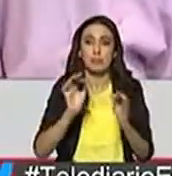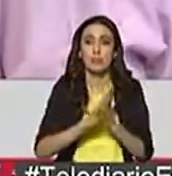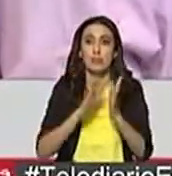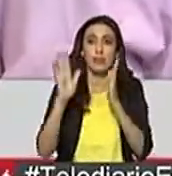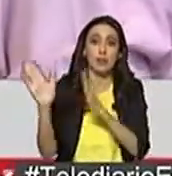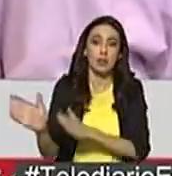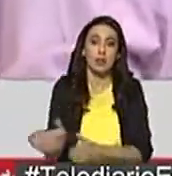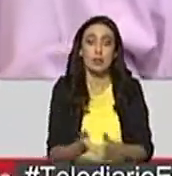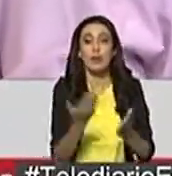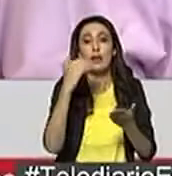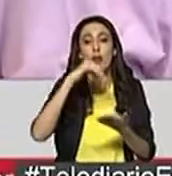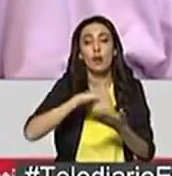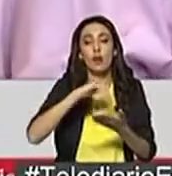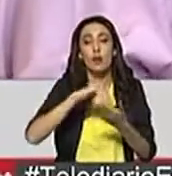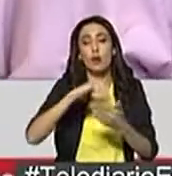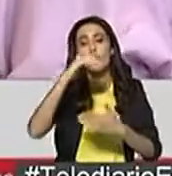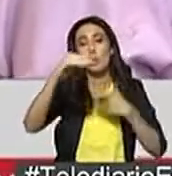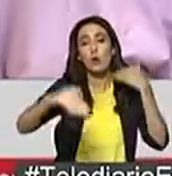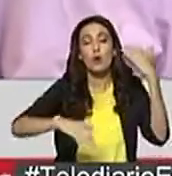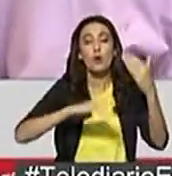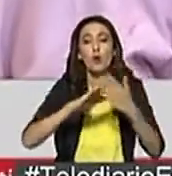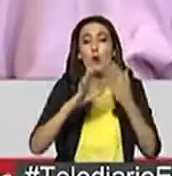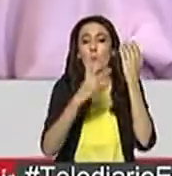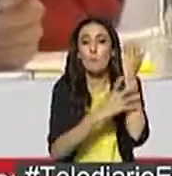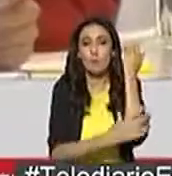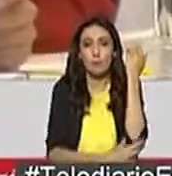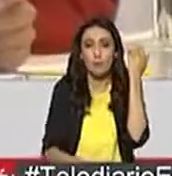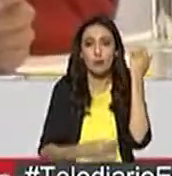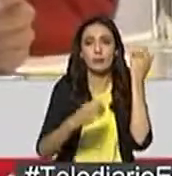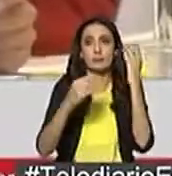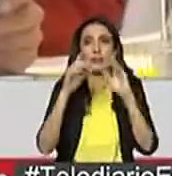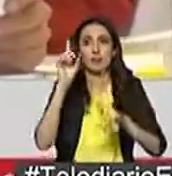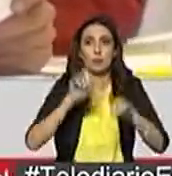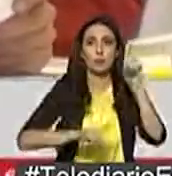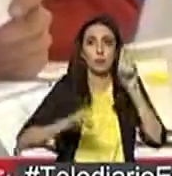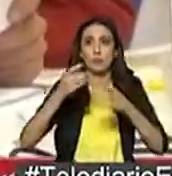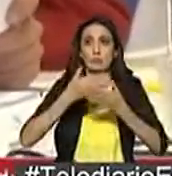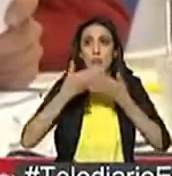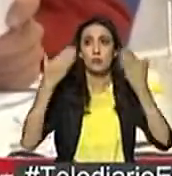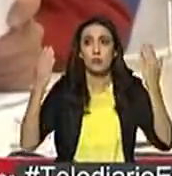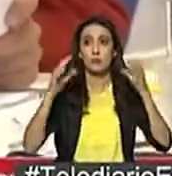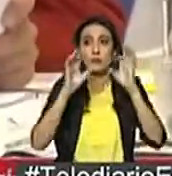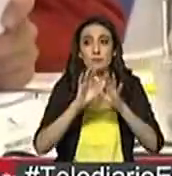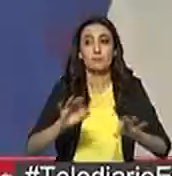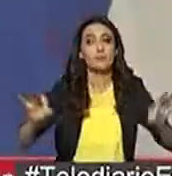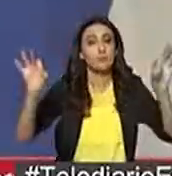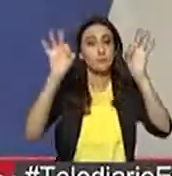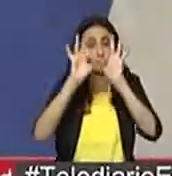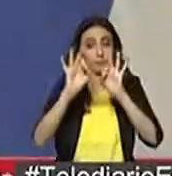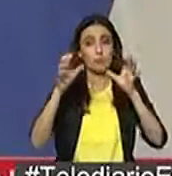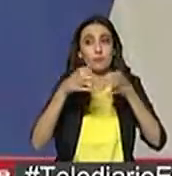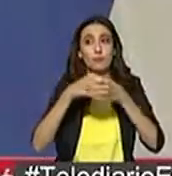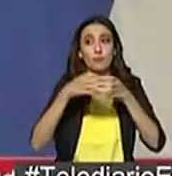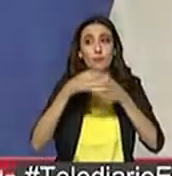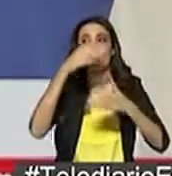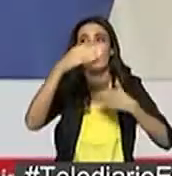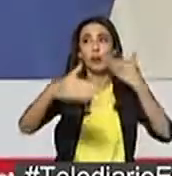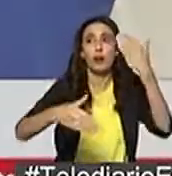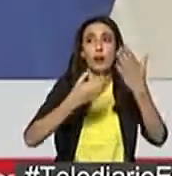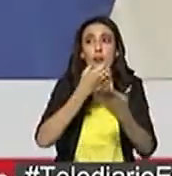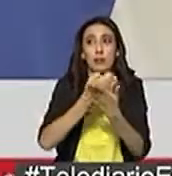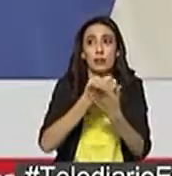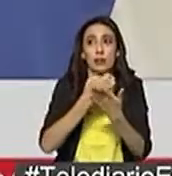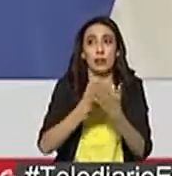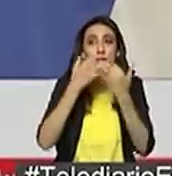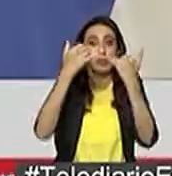buscar erradicar o disminuir la pobreza, la desigualdad. De todas maneras, es importante entender la lógica de financiamiento que persigue